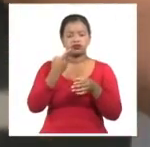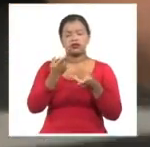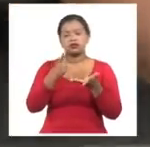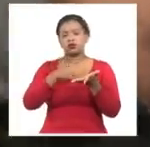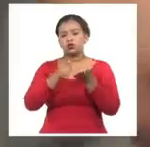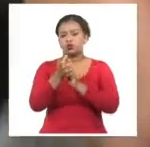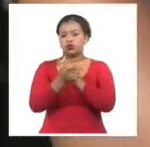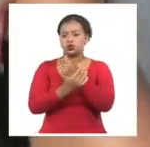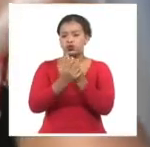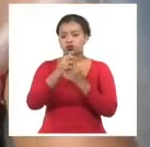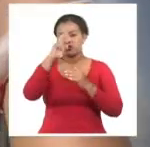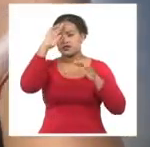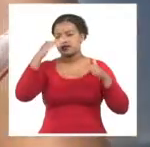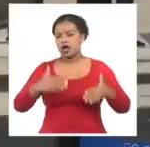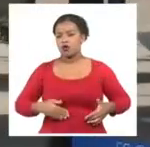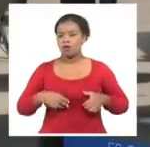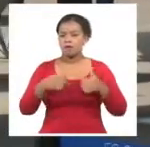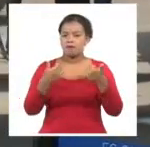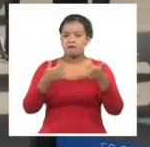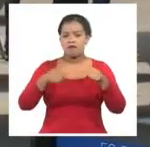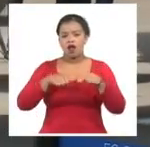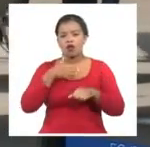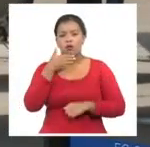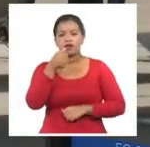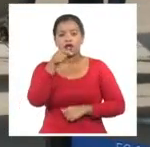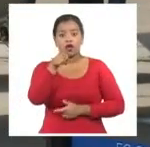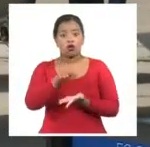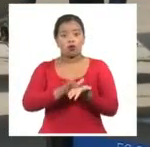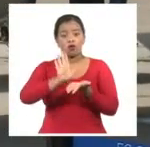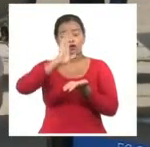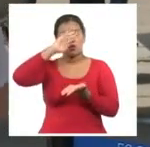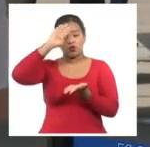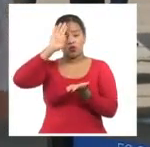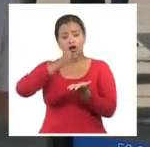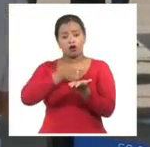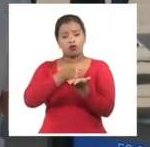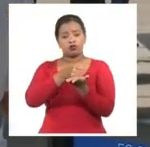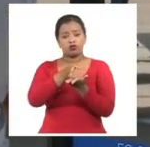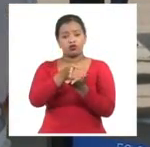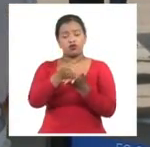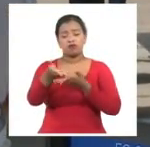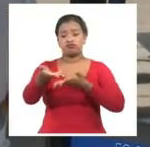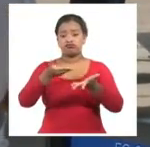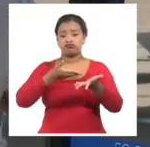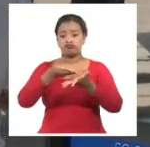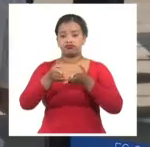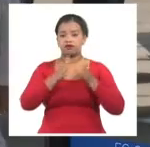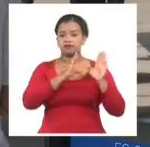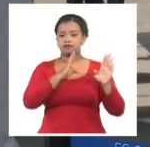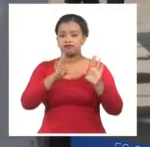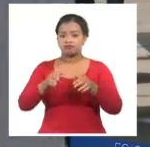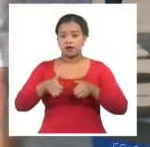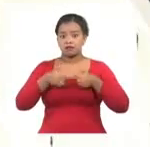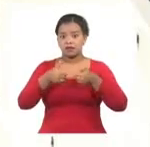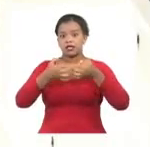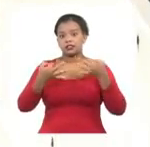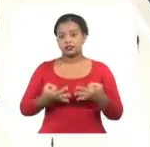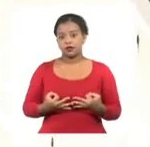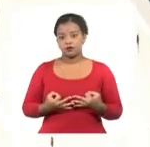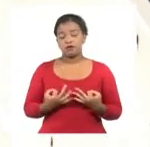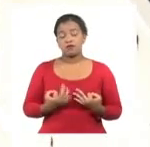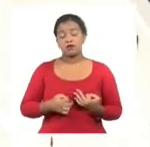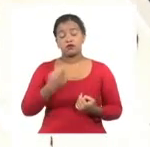trasladados a sus lugares de origen. El compromiso de Cuba de mantener un flujo migratorio ordenado, regular y seguro